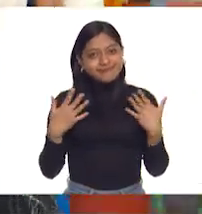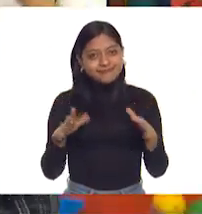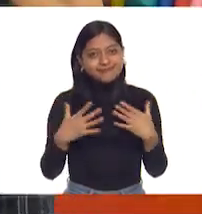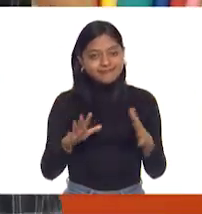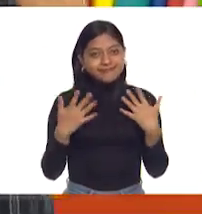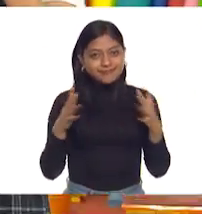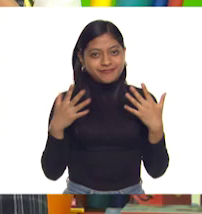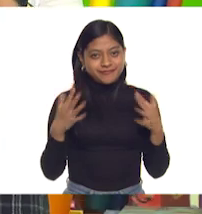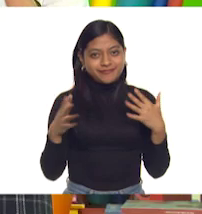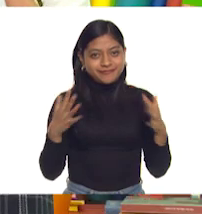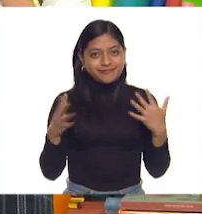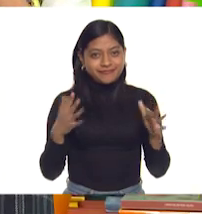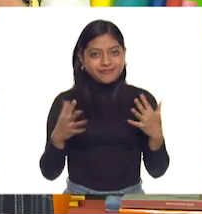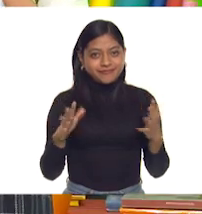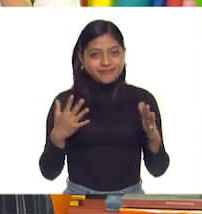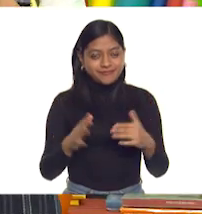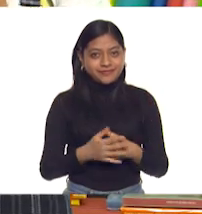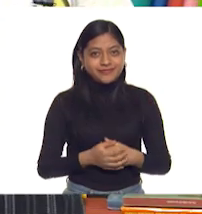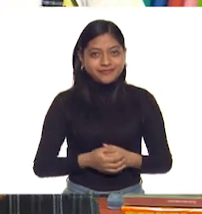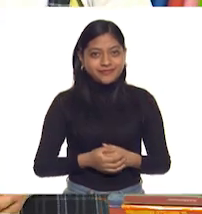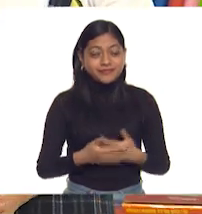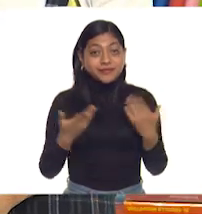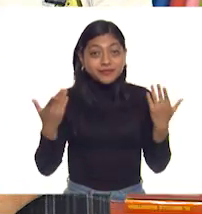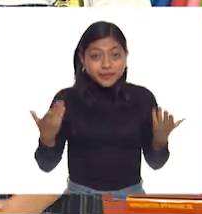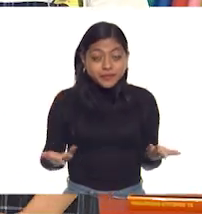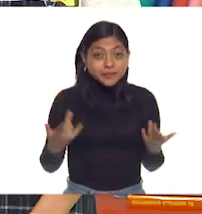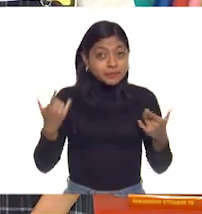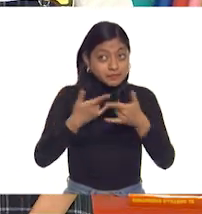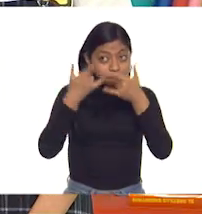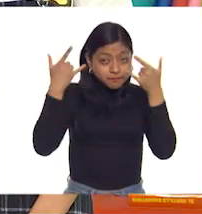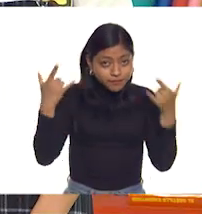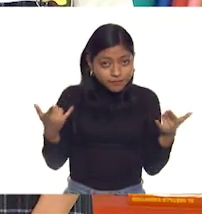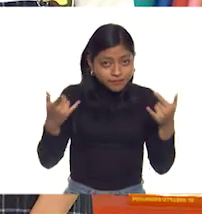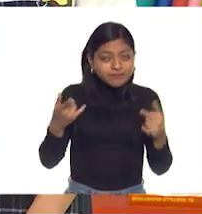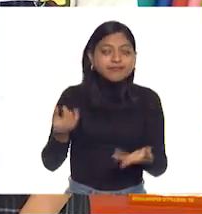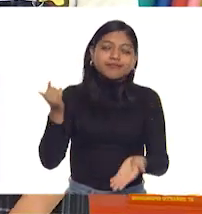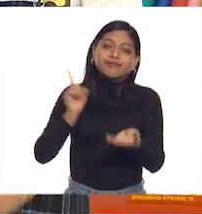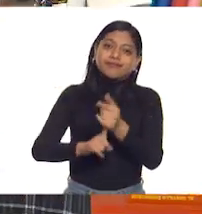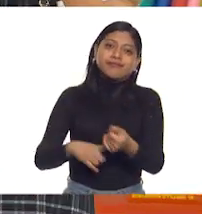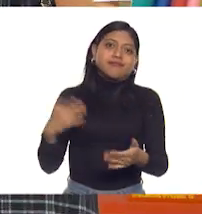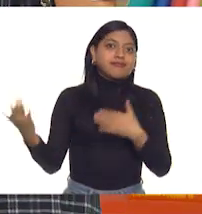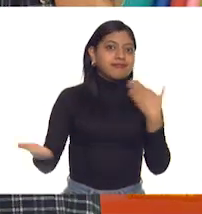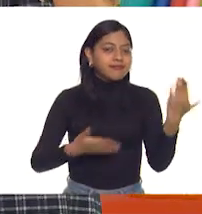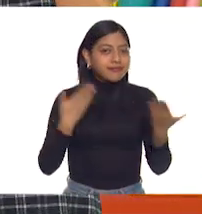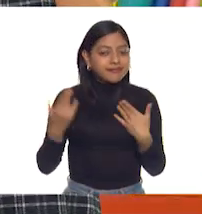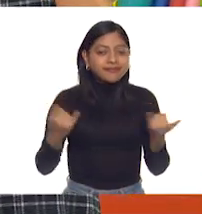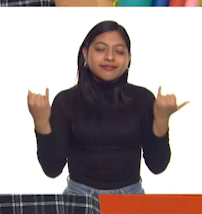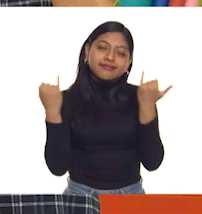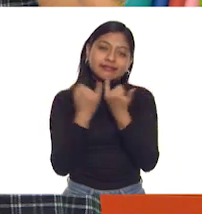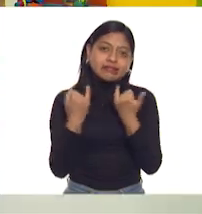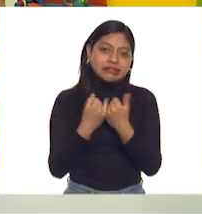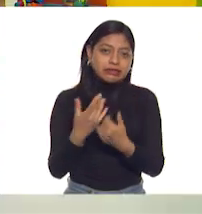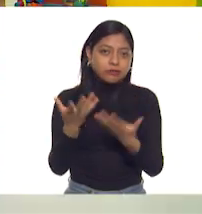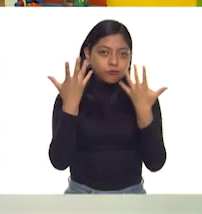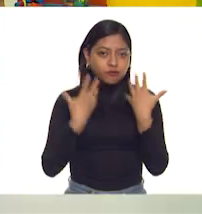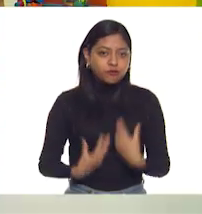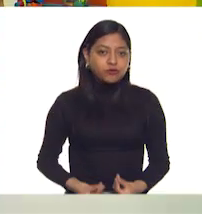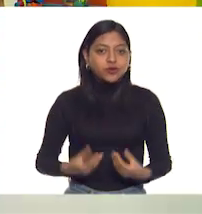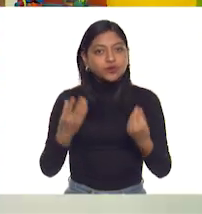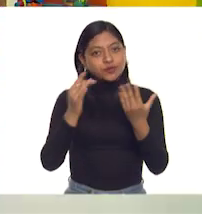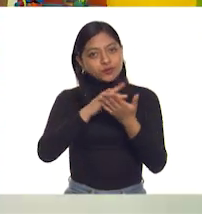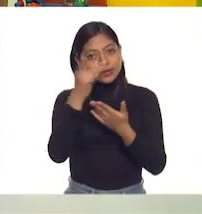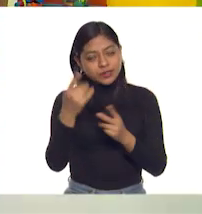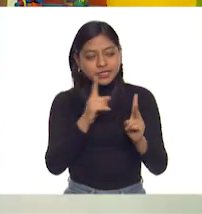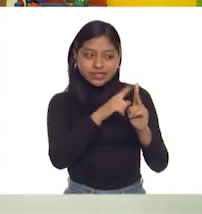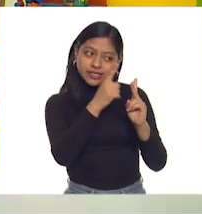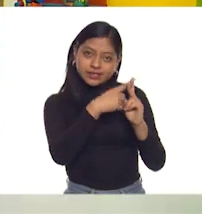¡Bravo, bravo, bravo! ¡Bravo! ¡Qué historia tan graciosa y de miedo! Muchísimas gracias, Alma Rosa